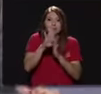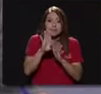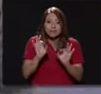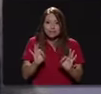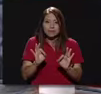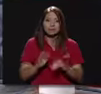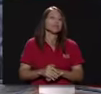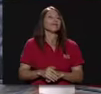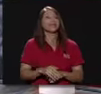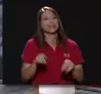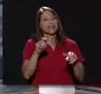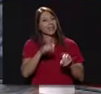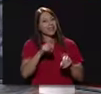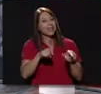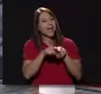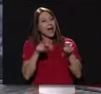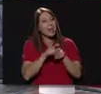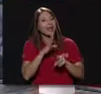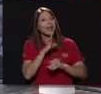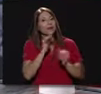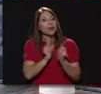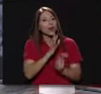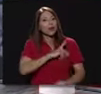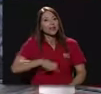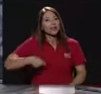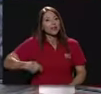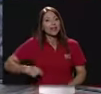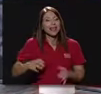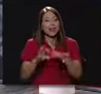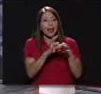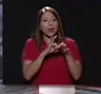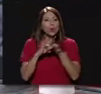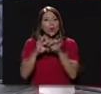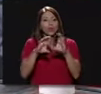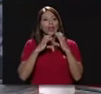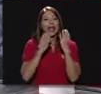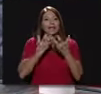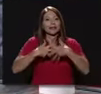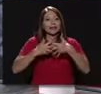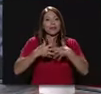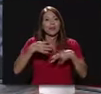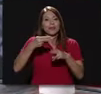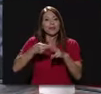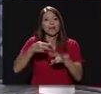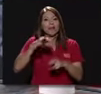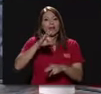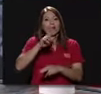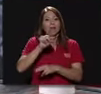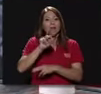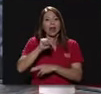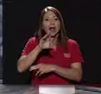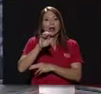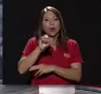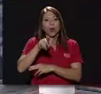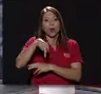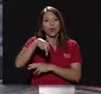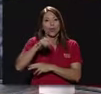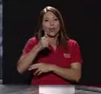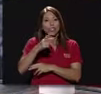Claro. Sí, también sobre ese tema también conversamos con el presidente de la Unión de Cámaras Empresariales, Franco Pacheco,